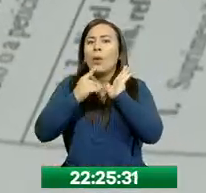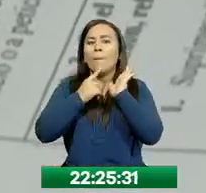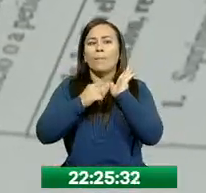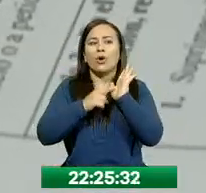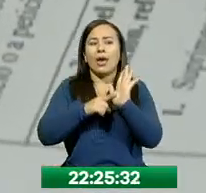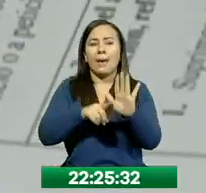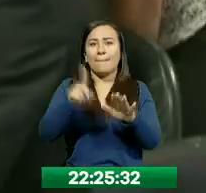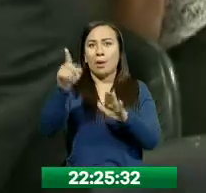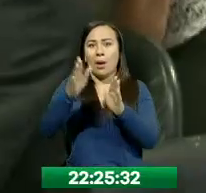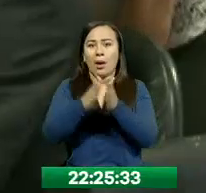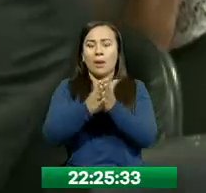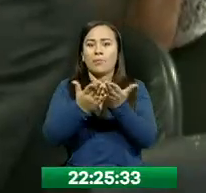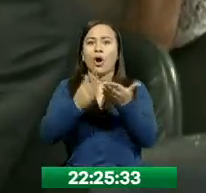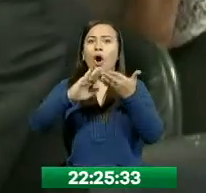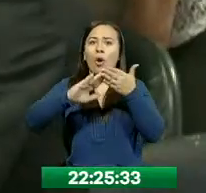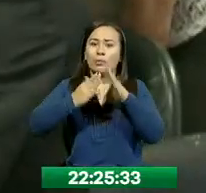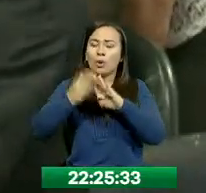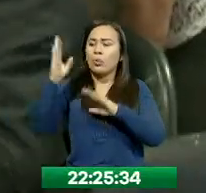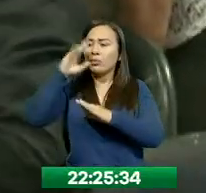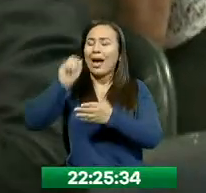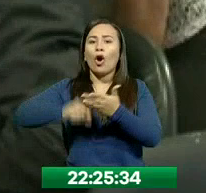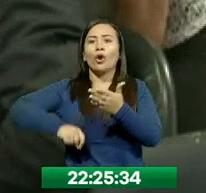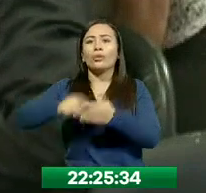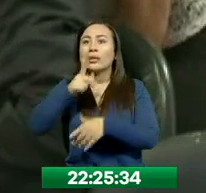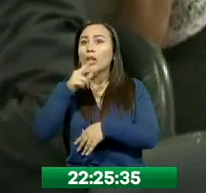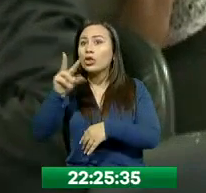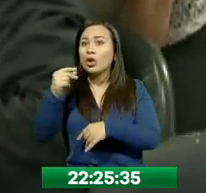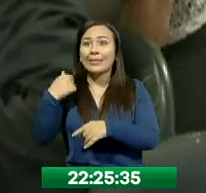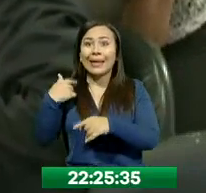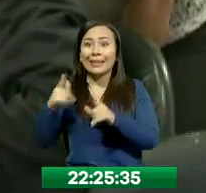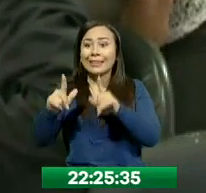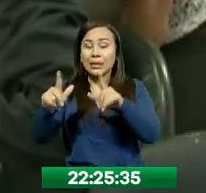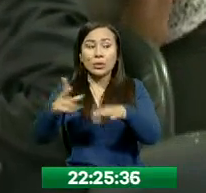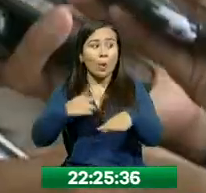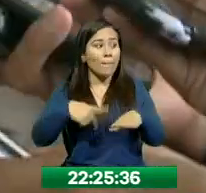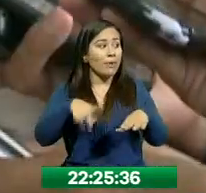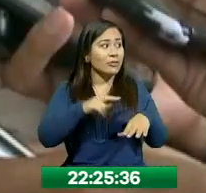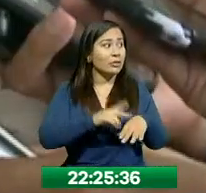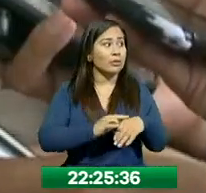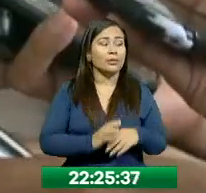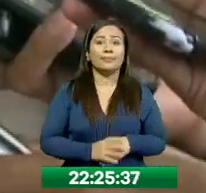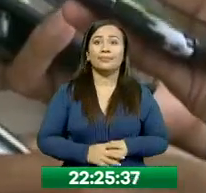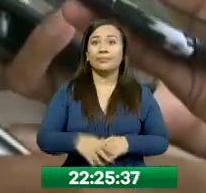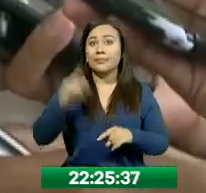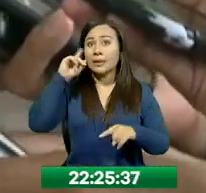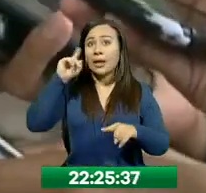que los medios comunitarios podrán contratar a personas que no tengan título de periodista. De